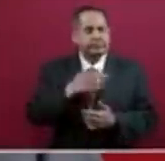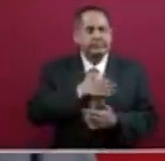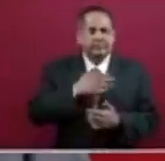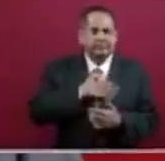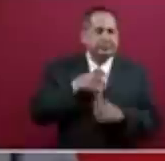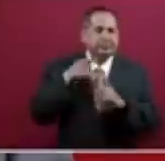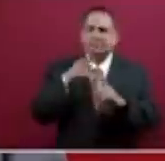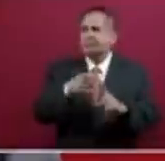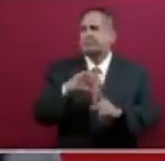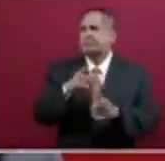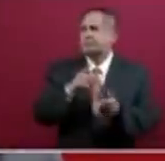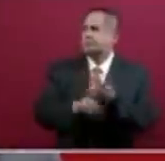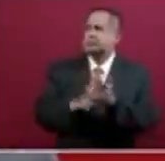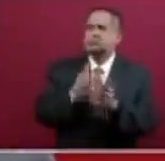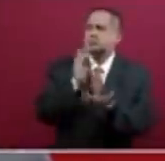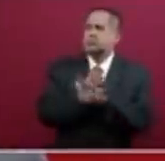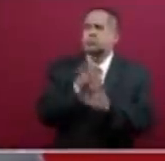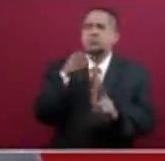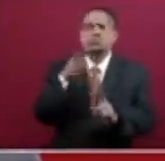misión principal,